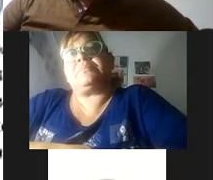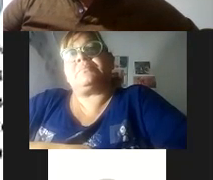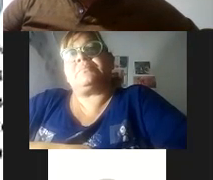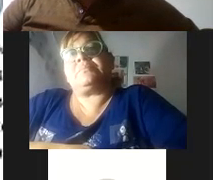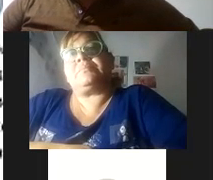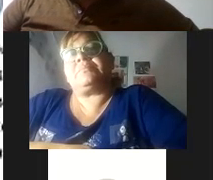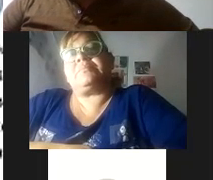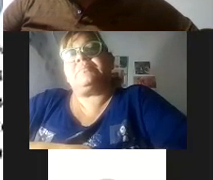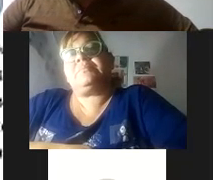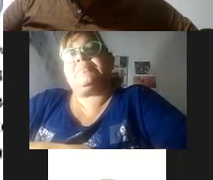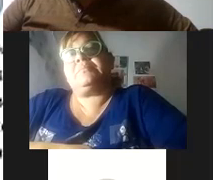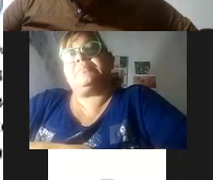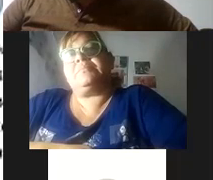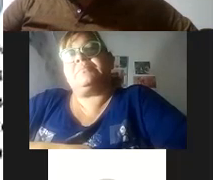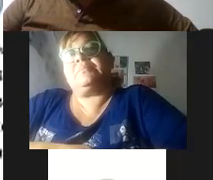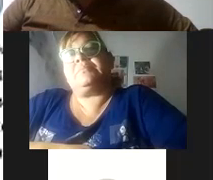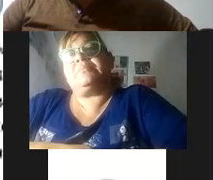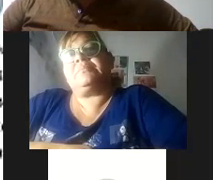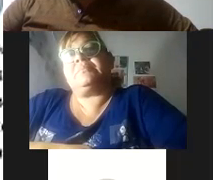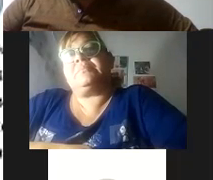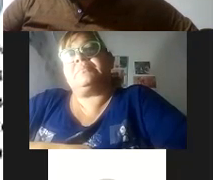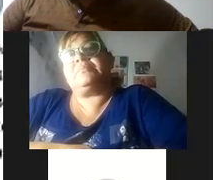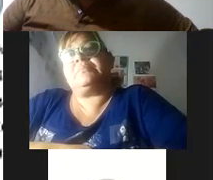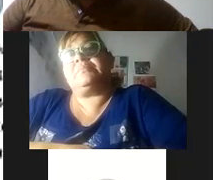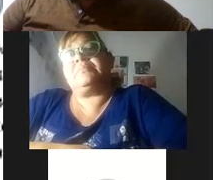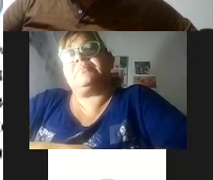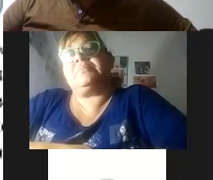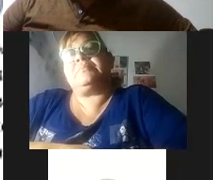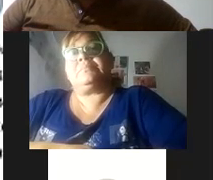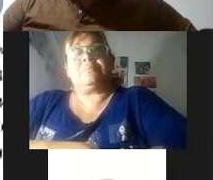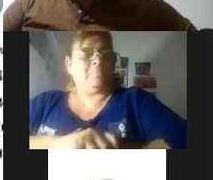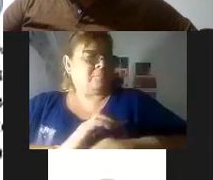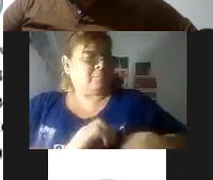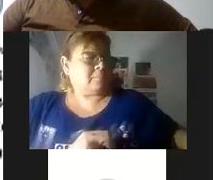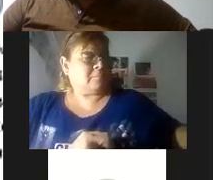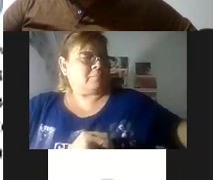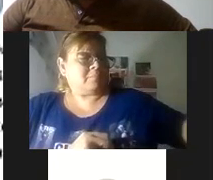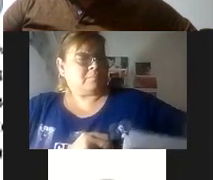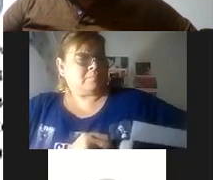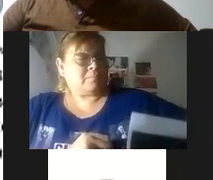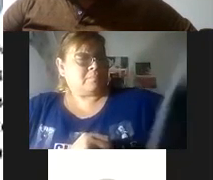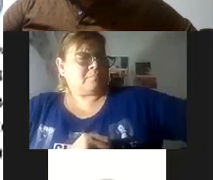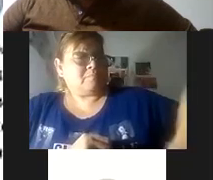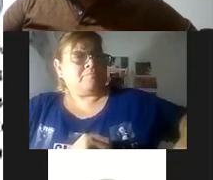Vamos a tener una zona intermedia entre la punta y el cuerpo, que es esto.